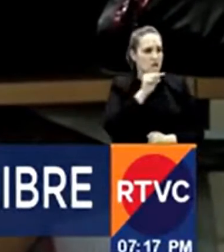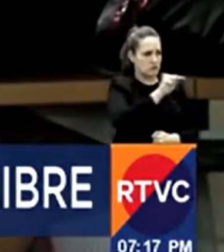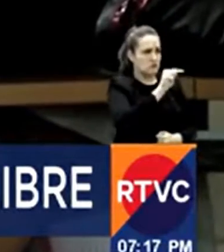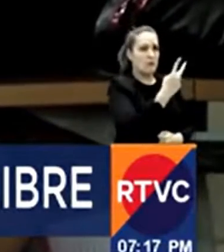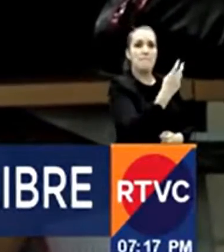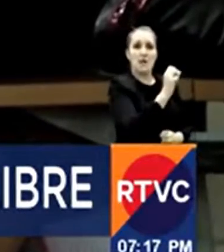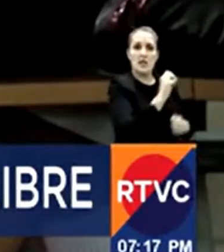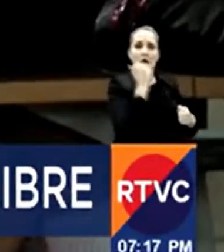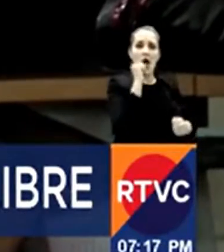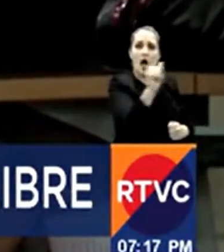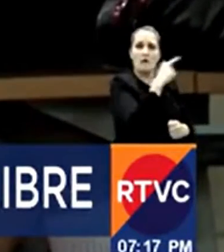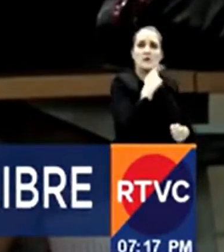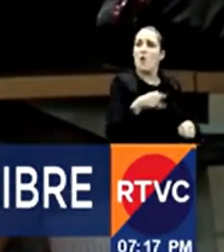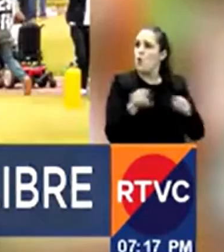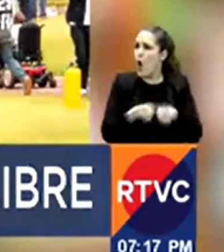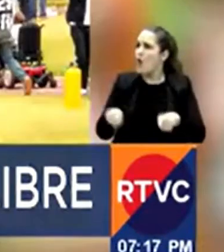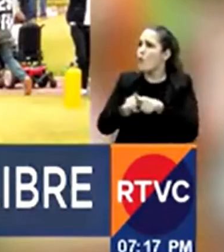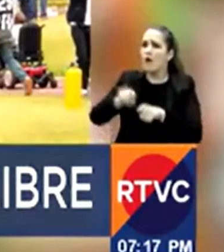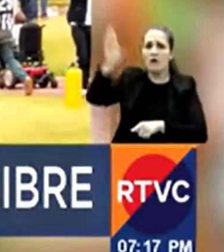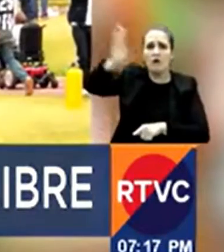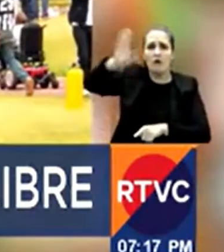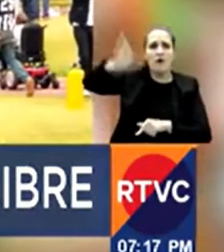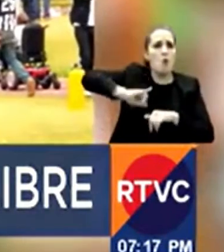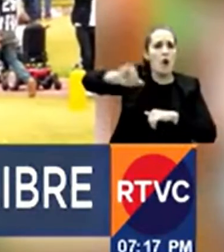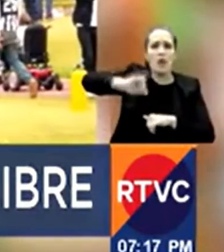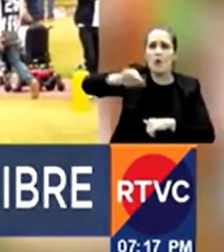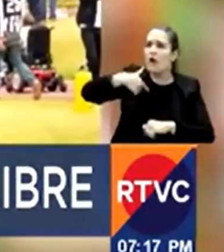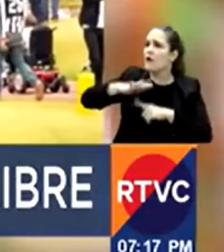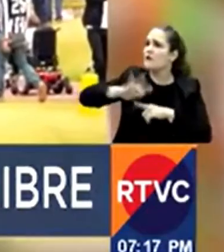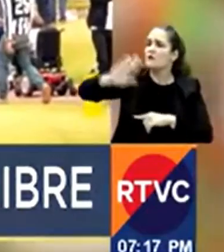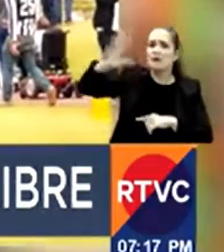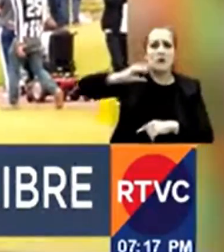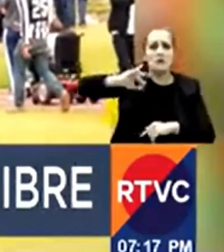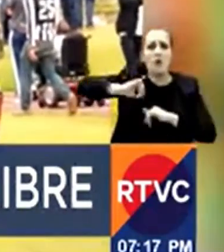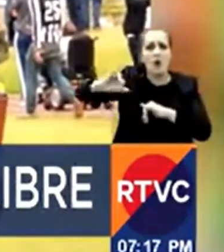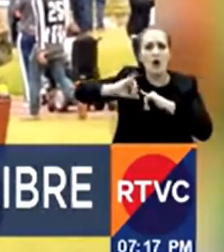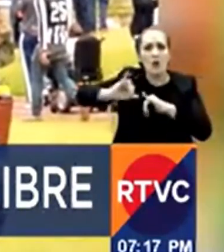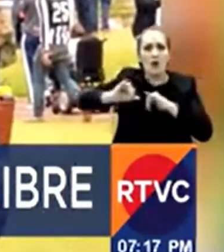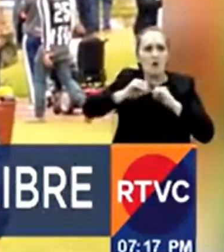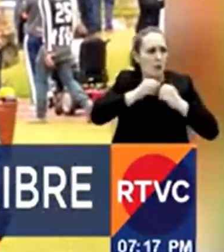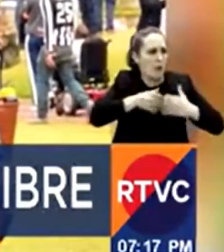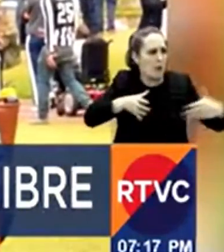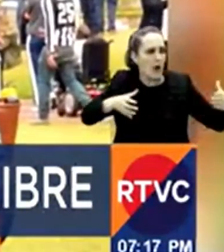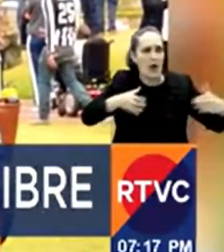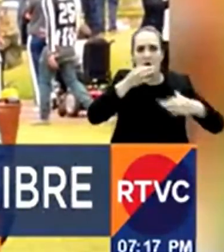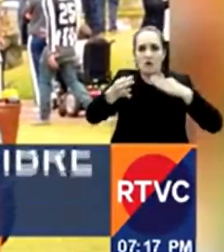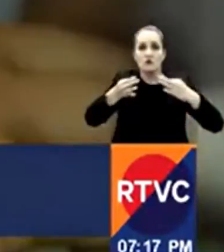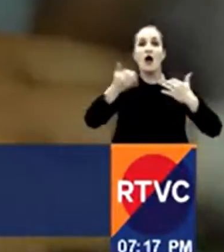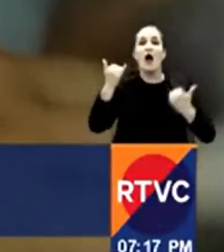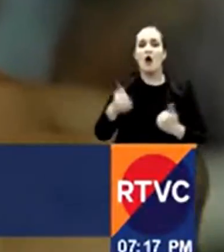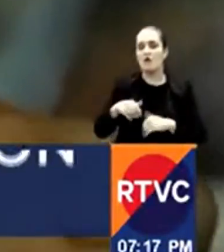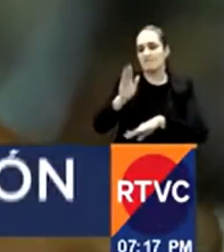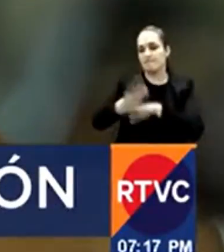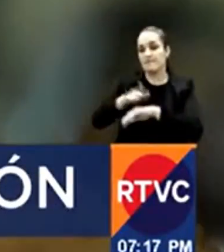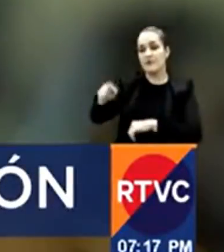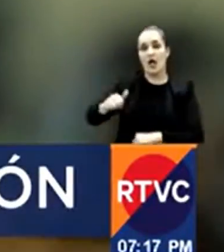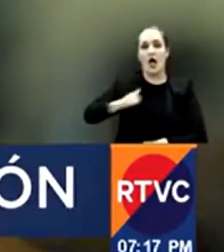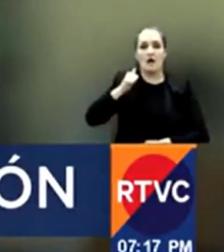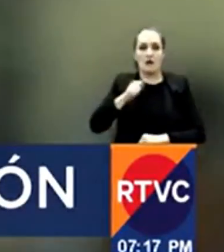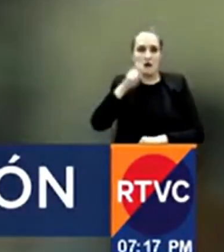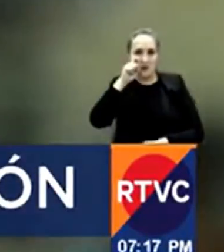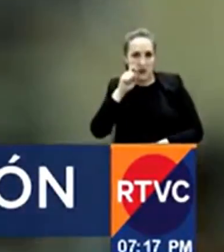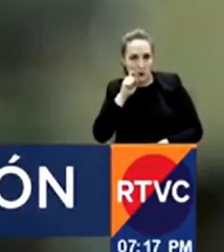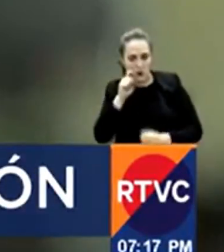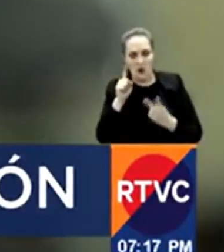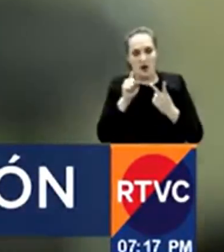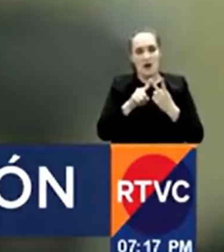denunciaron públicamente haber sido víctimas del profesor de educación física. La fiscalía le imputó los delitos de acceso carnal abusivo y acto